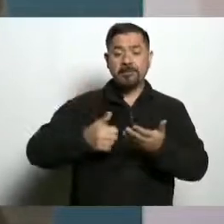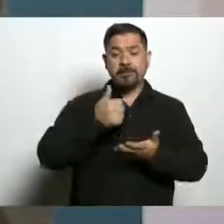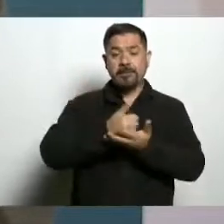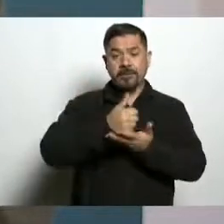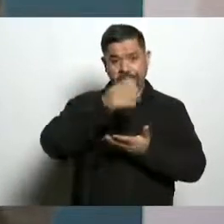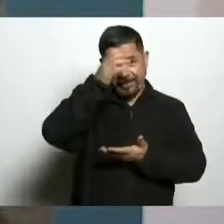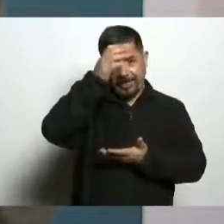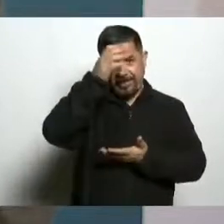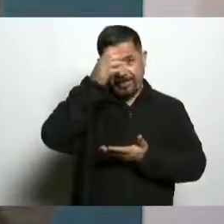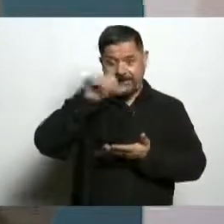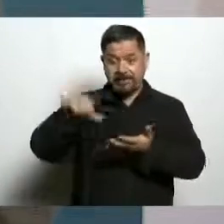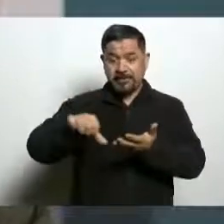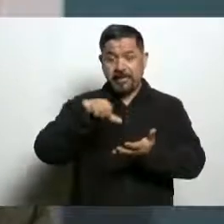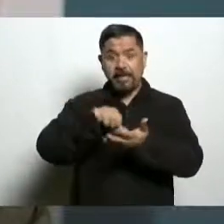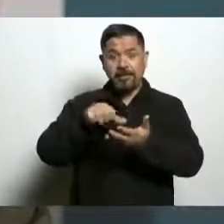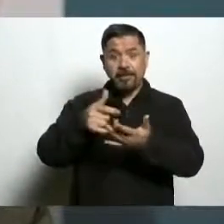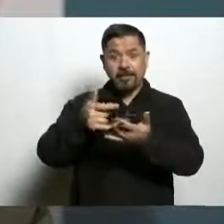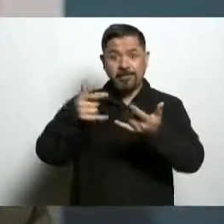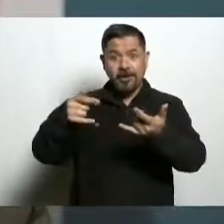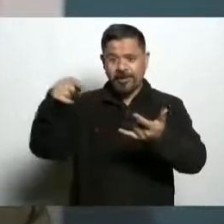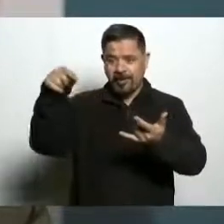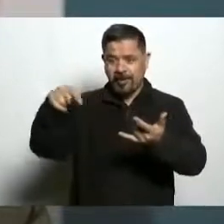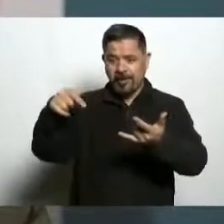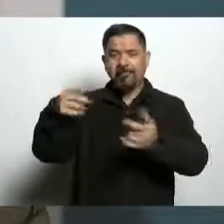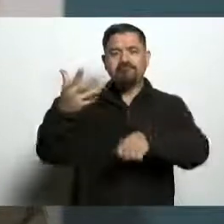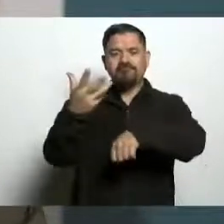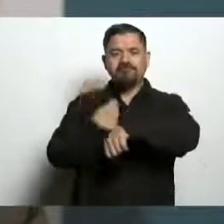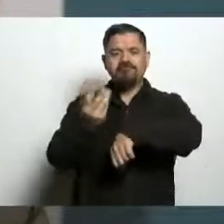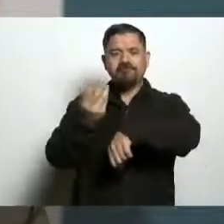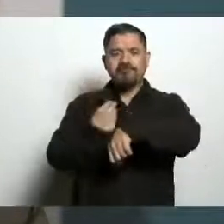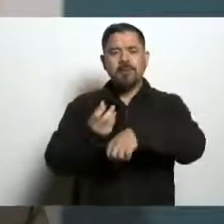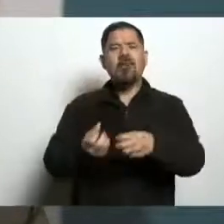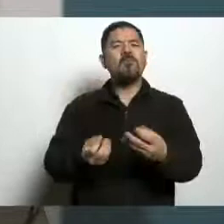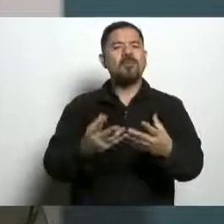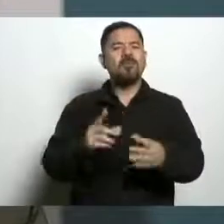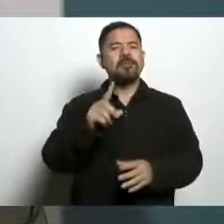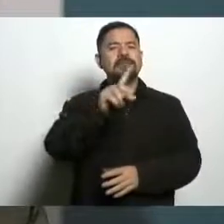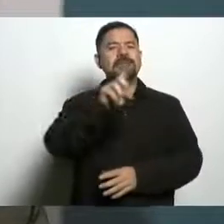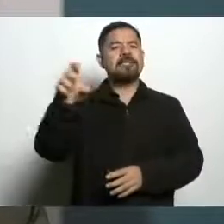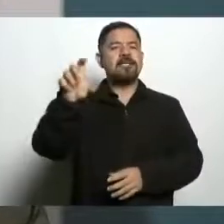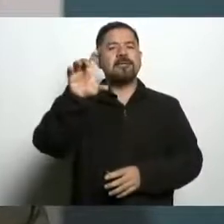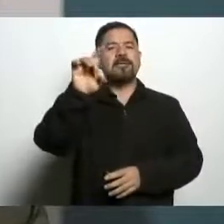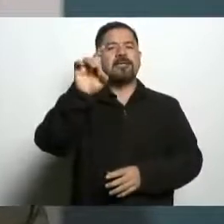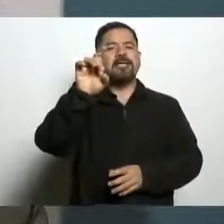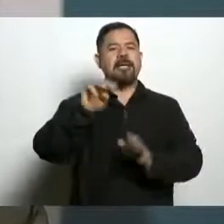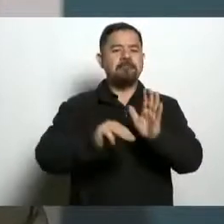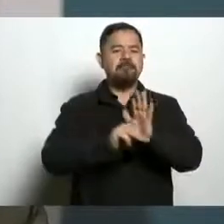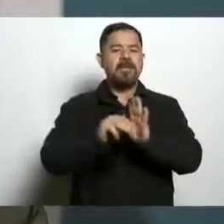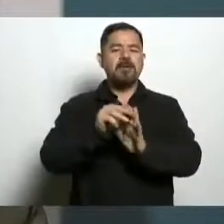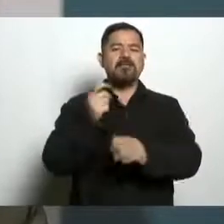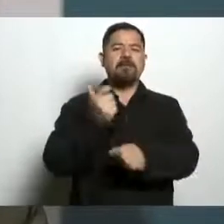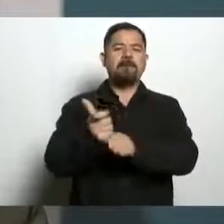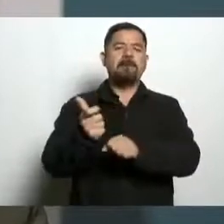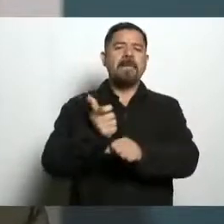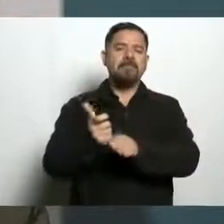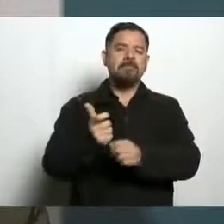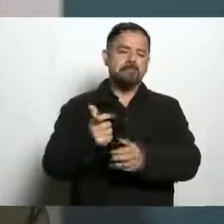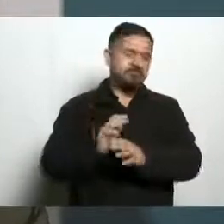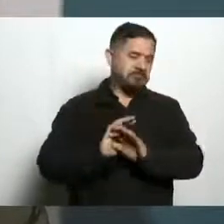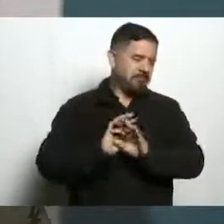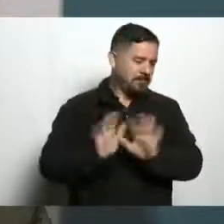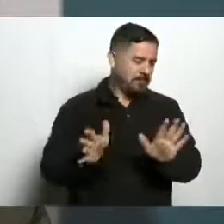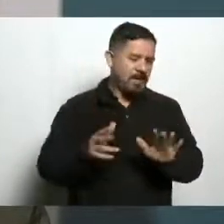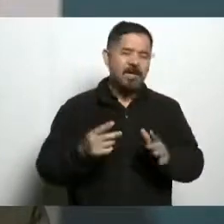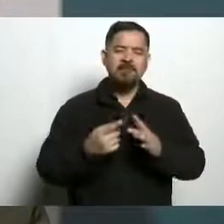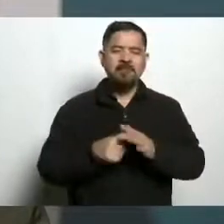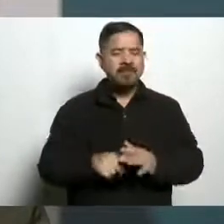histórico de Cananea, estos 130 millones de pesos, y que ya